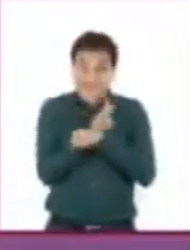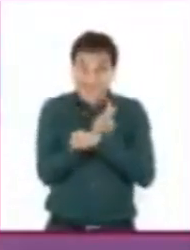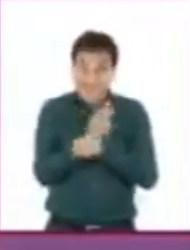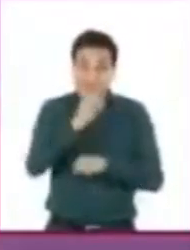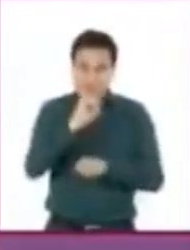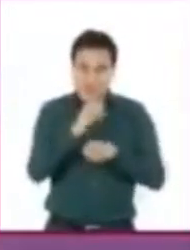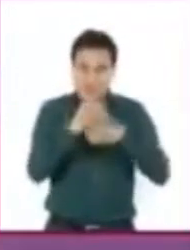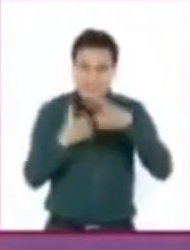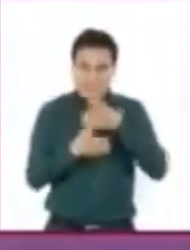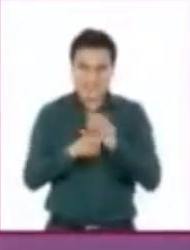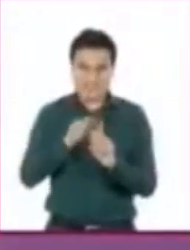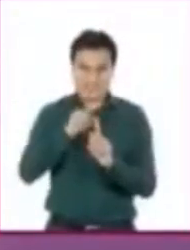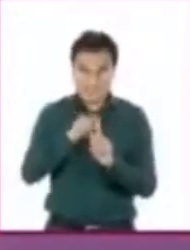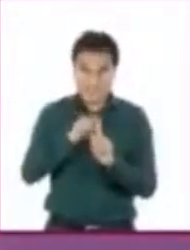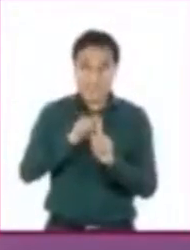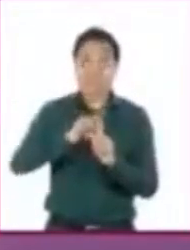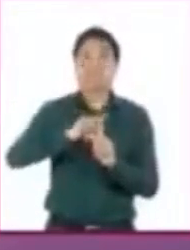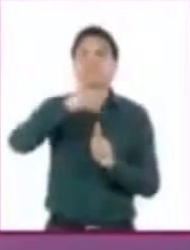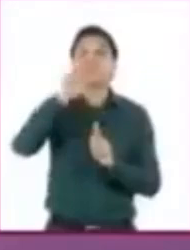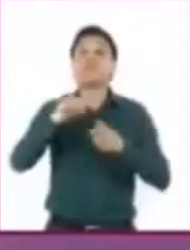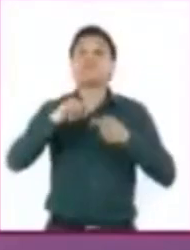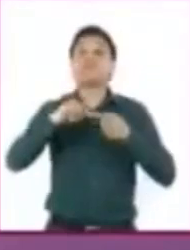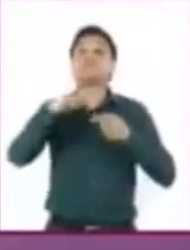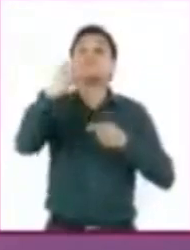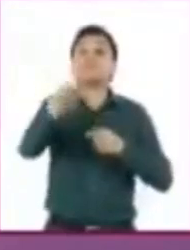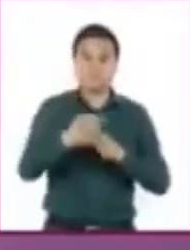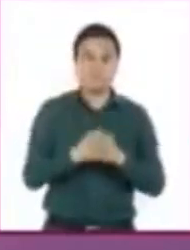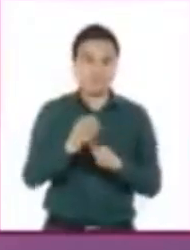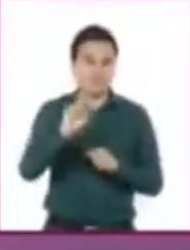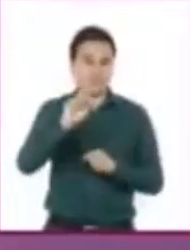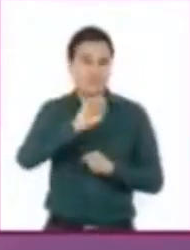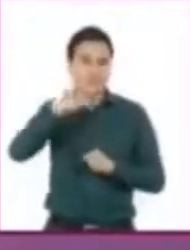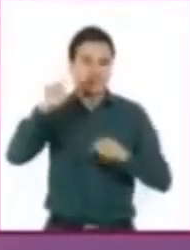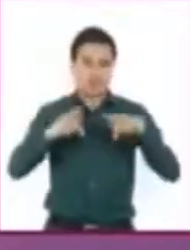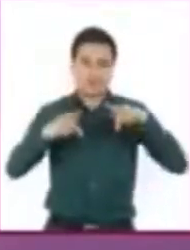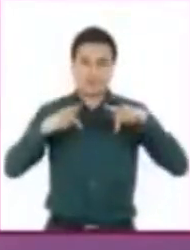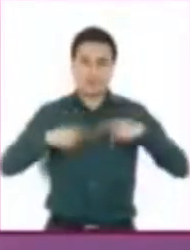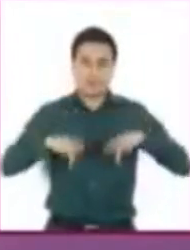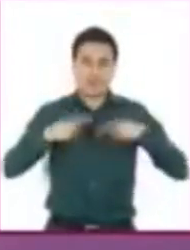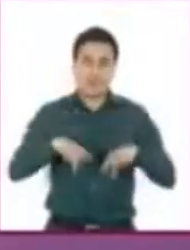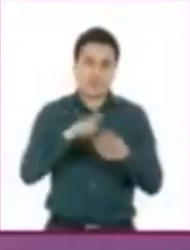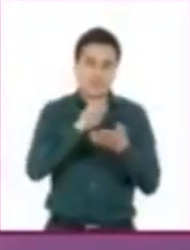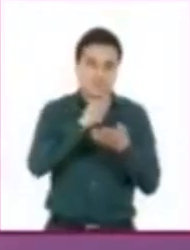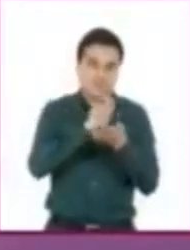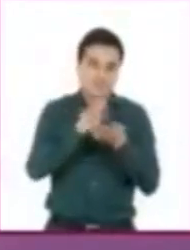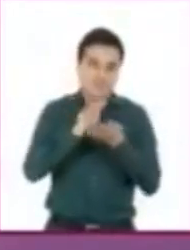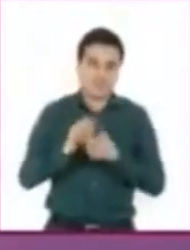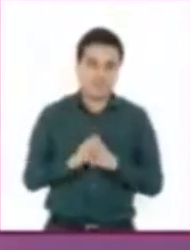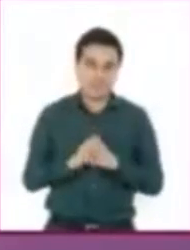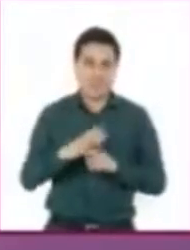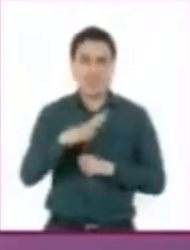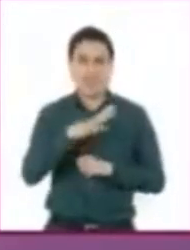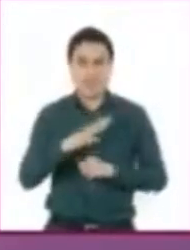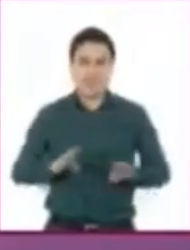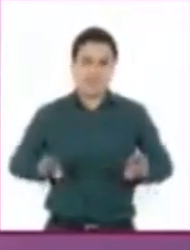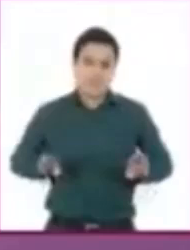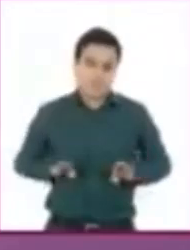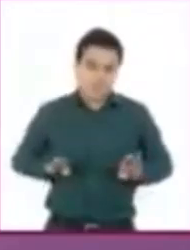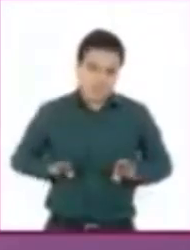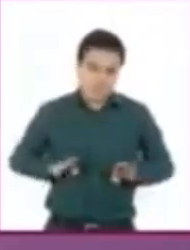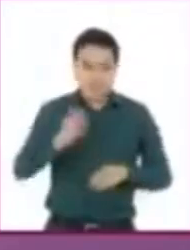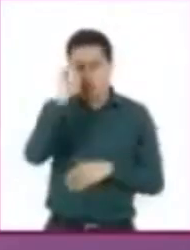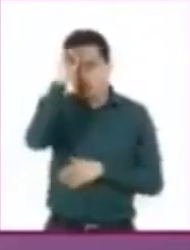en su mayoría realizados por especialistas sobre el tema. Presentan descripciones, análisis